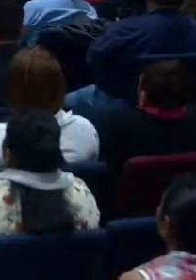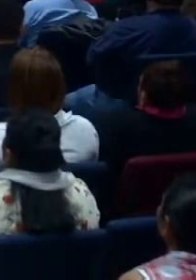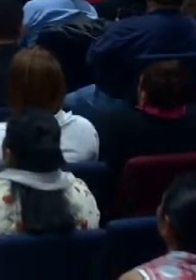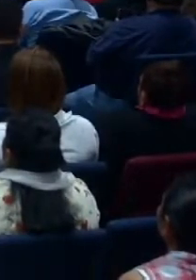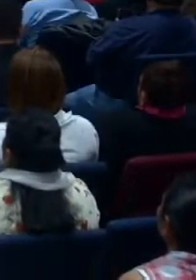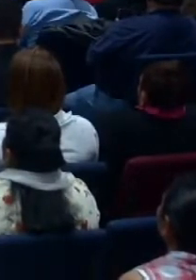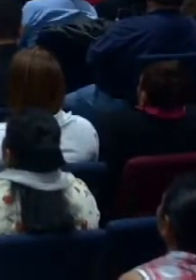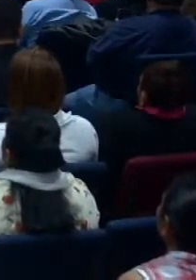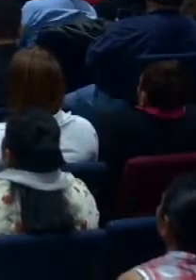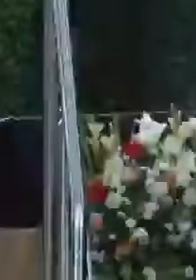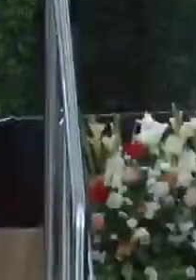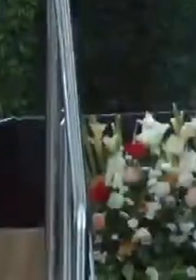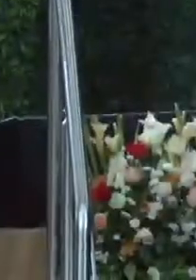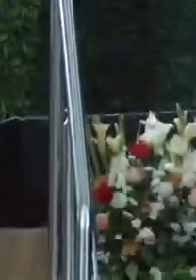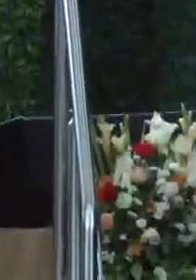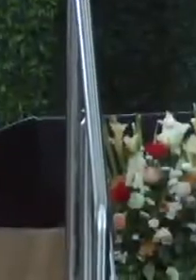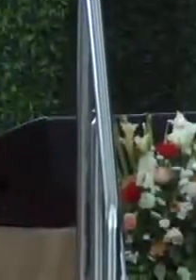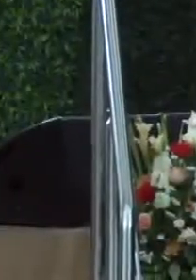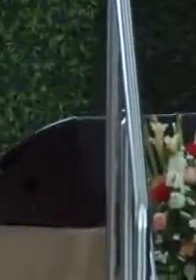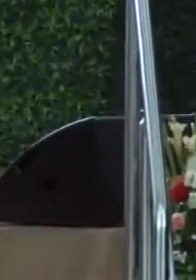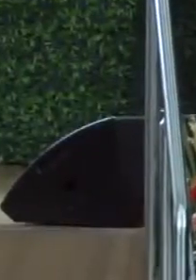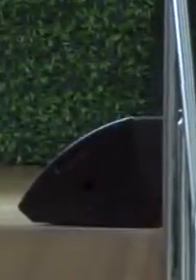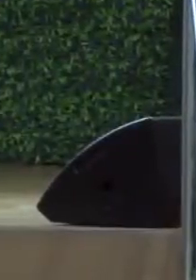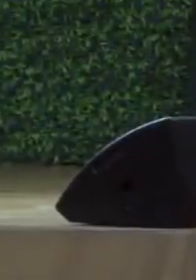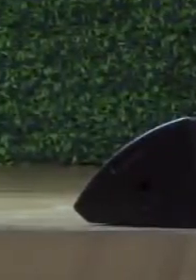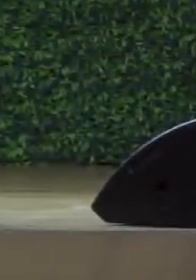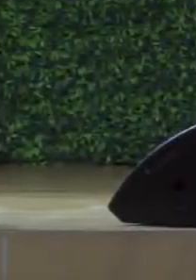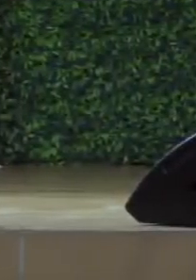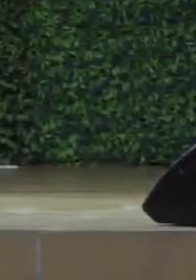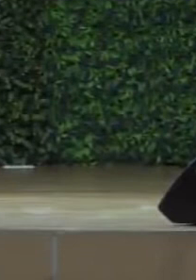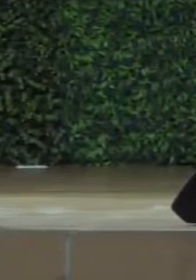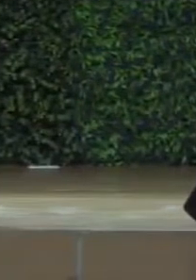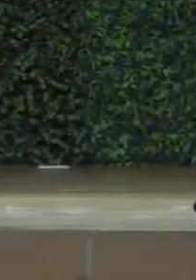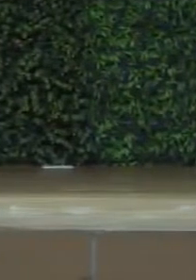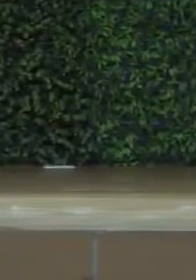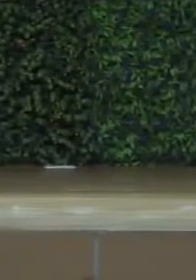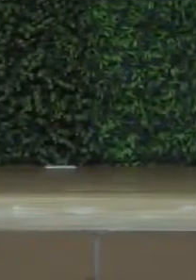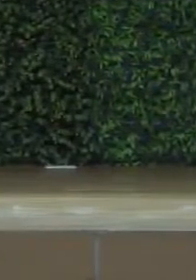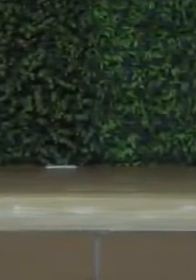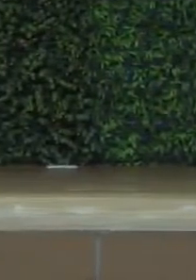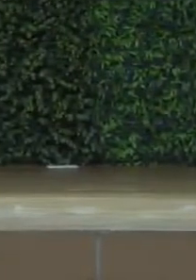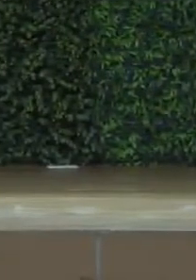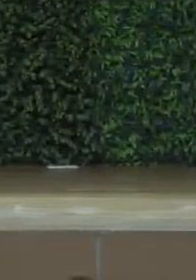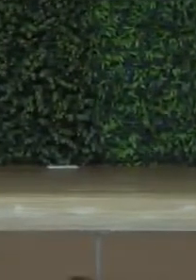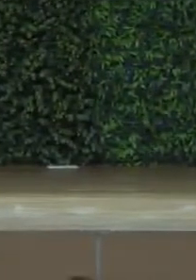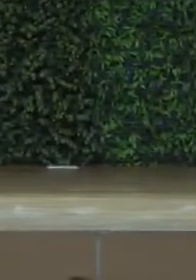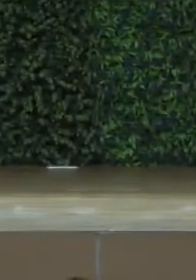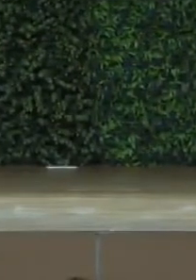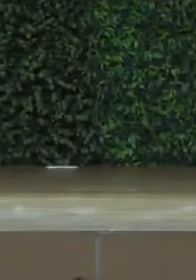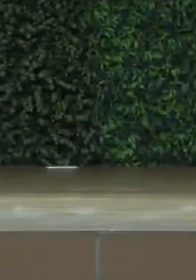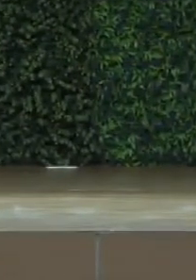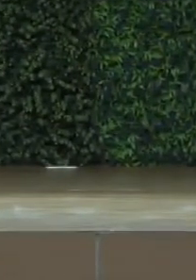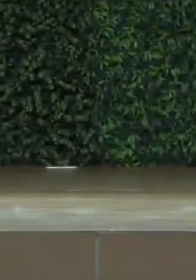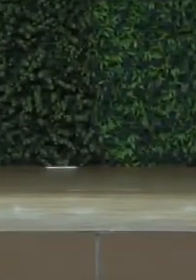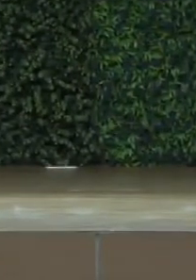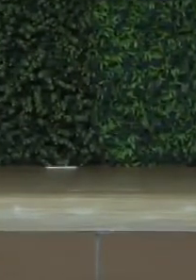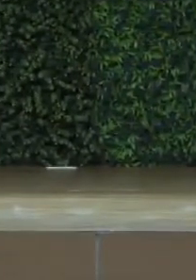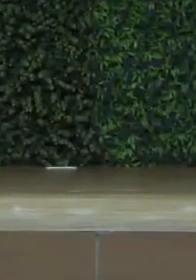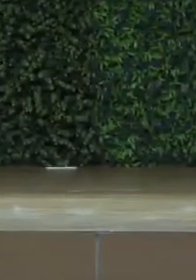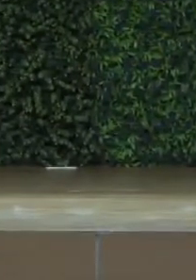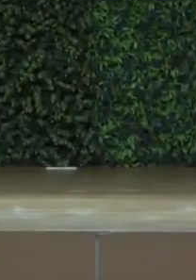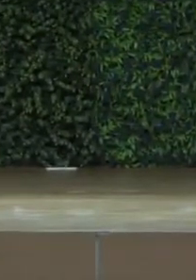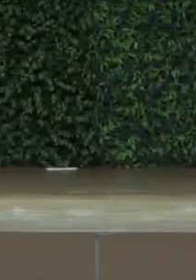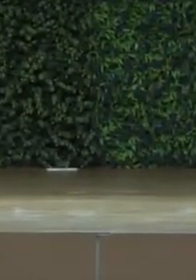pobreza. Entonces son hazañas. Entonces, basándome en esto, yo quiero platicarle a usted